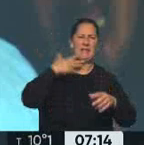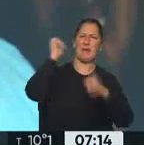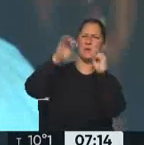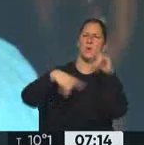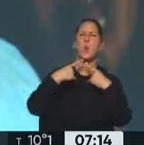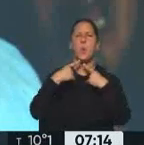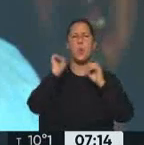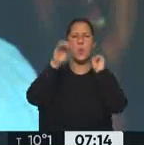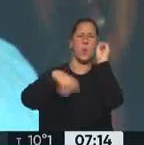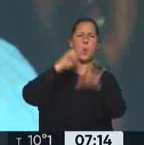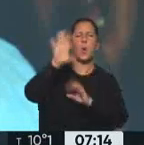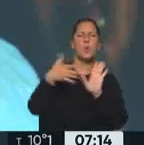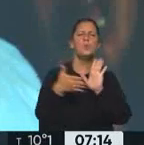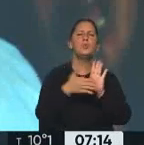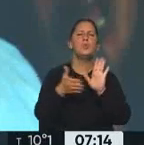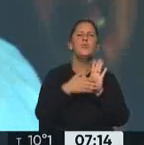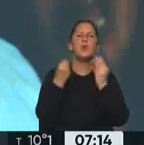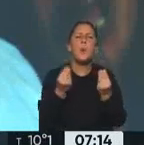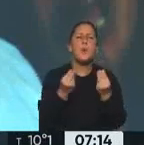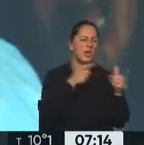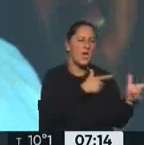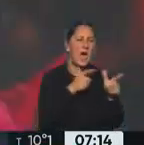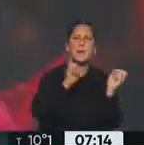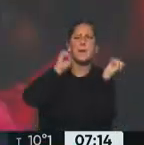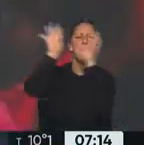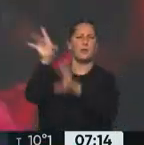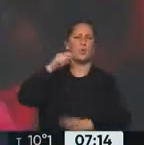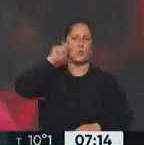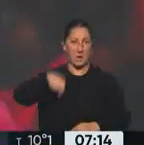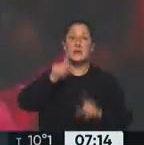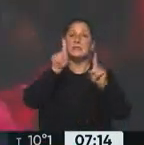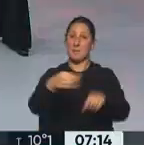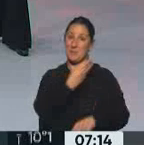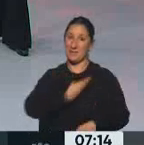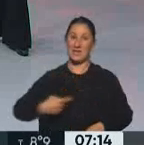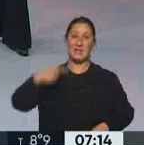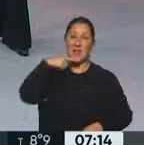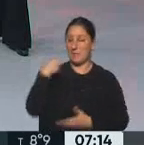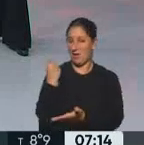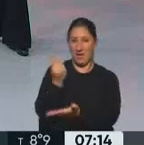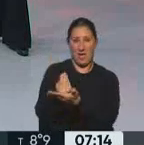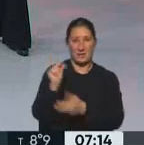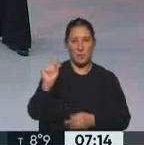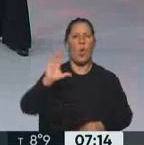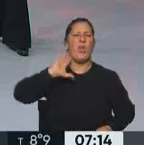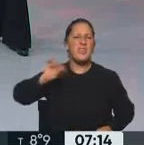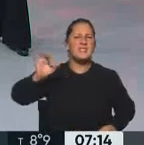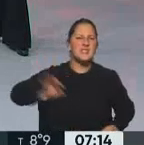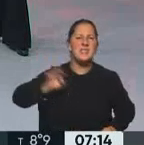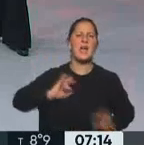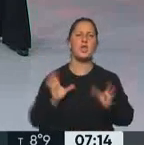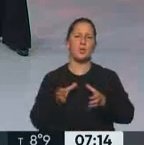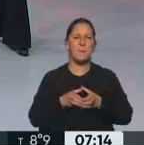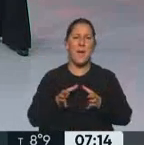cuando justificó el envío de armas a Ucrania. Recientemente asumido también Scholz, ¿no? Acostumbrados Scholz, después de 16 años a hablar de Angela